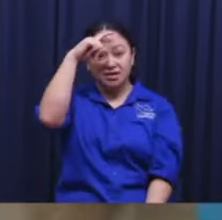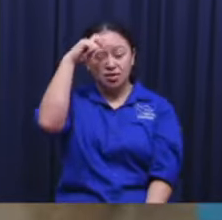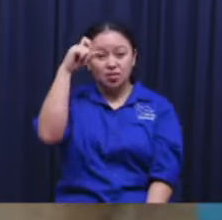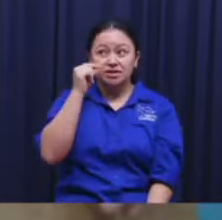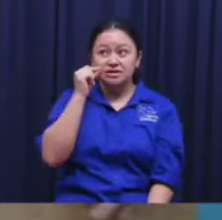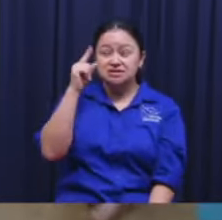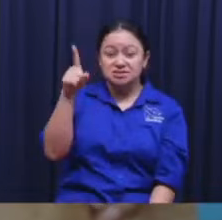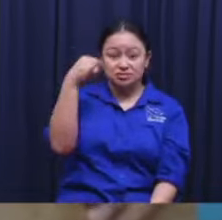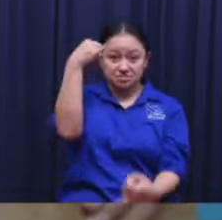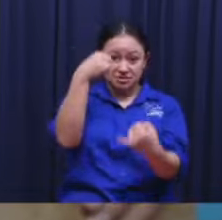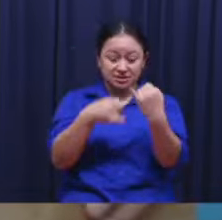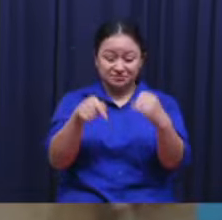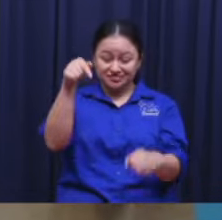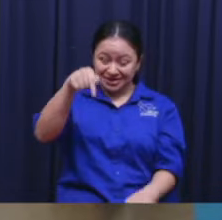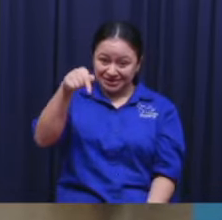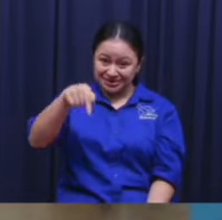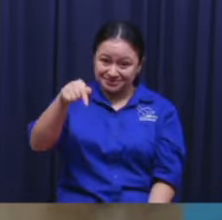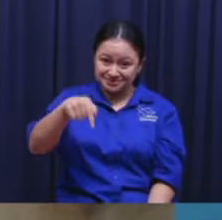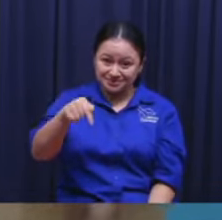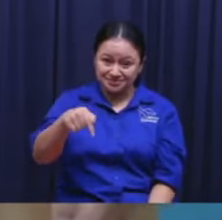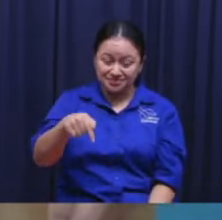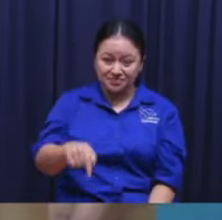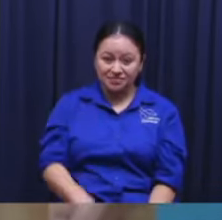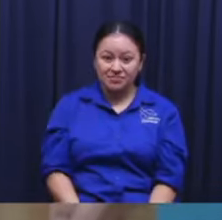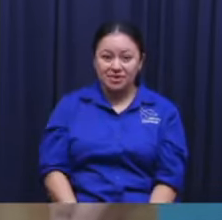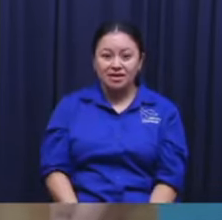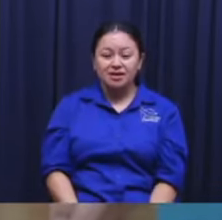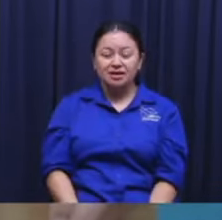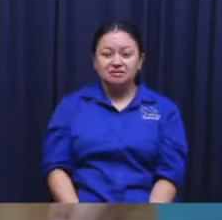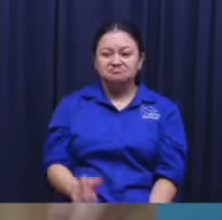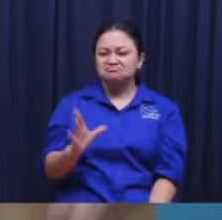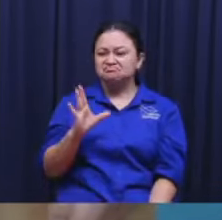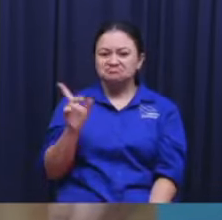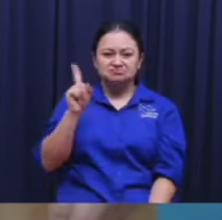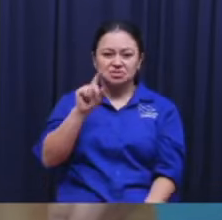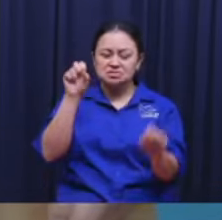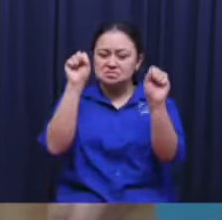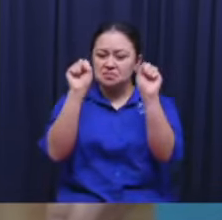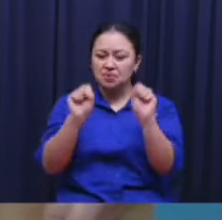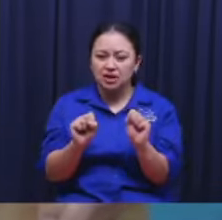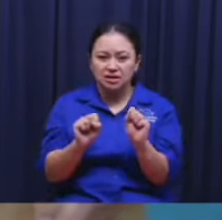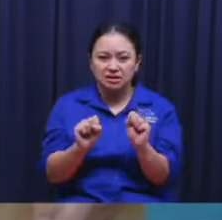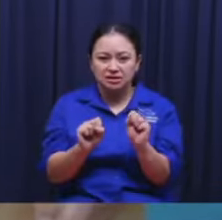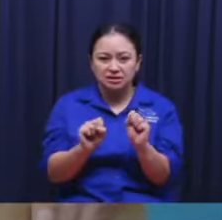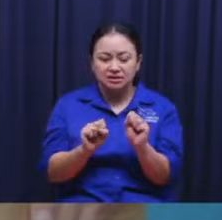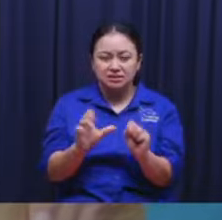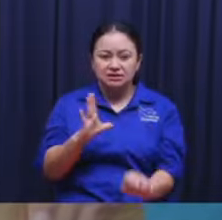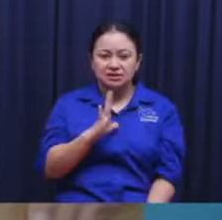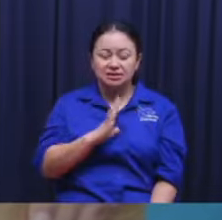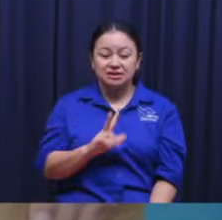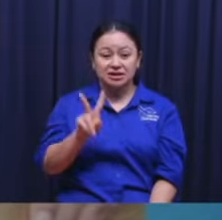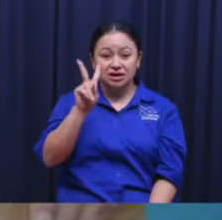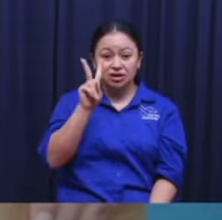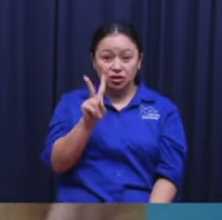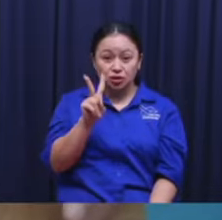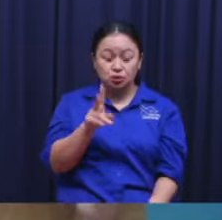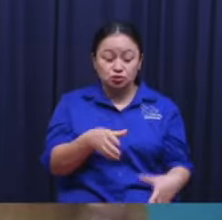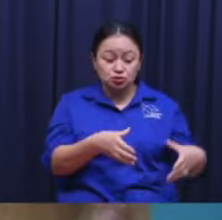tierra, porque no pueden haber dos templos al mismo tiempo sobre la faz de la tierra, así que se tiene que llevar uno de ellos, que es la iglesia,